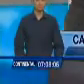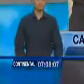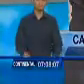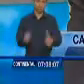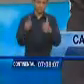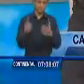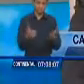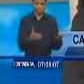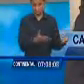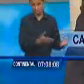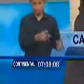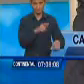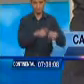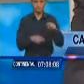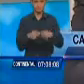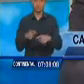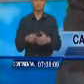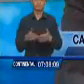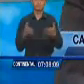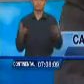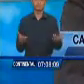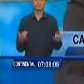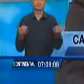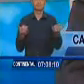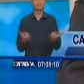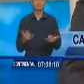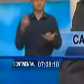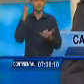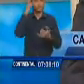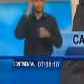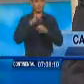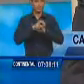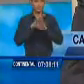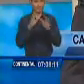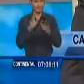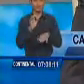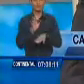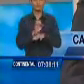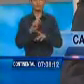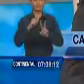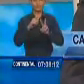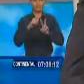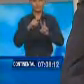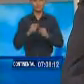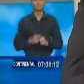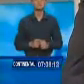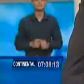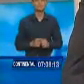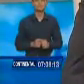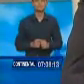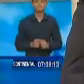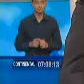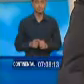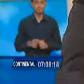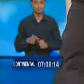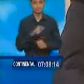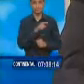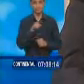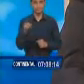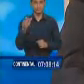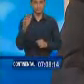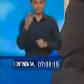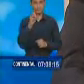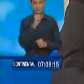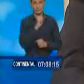Bienvenidas y bienvenidos, amigos televidentes, aquí a Pensamiento Crítico en Ecuador TV. Sí, ustedes fueron testigos,